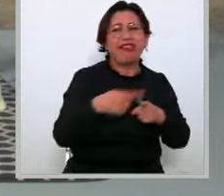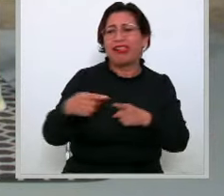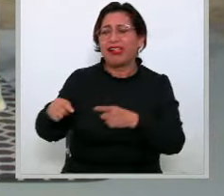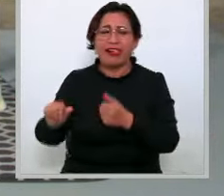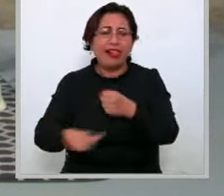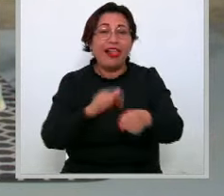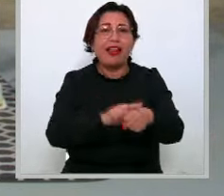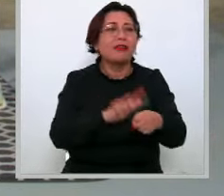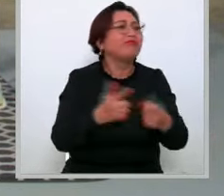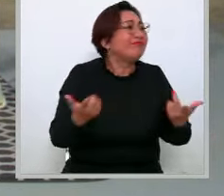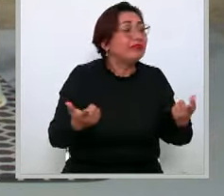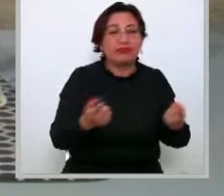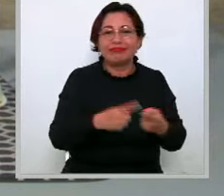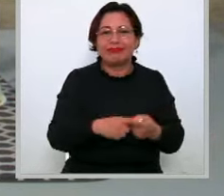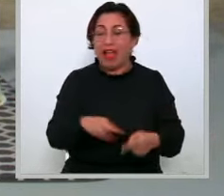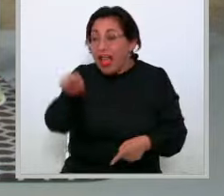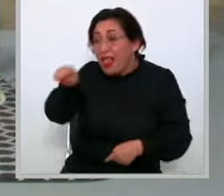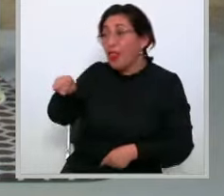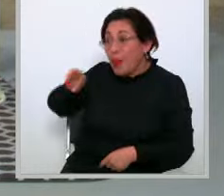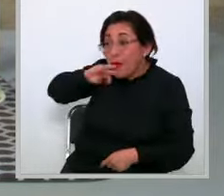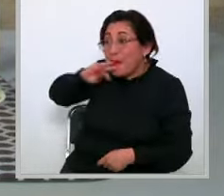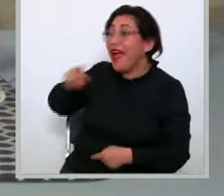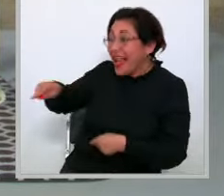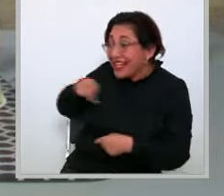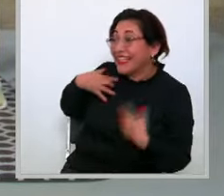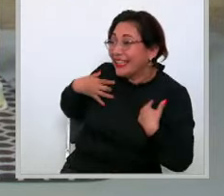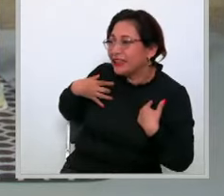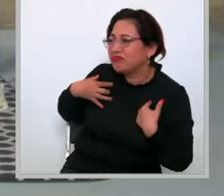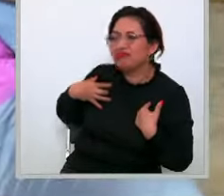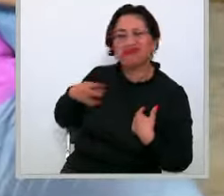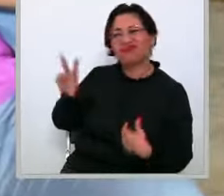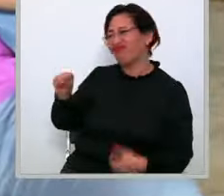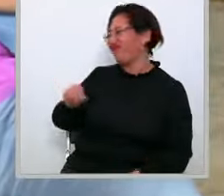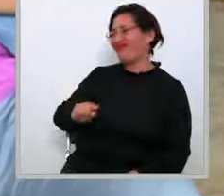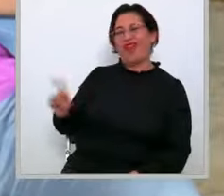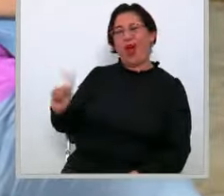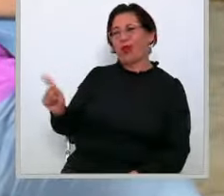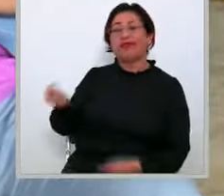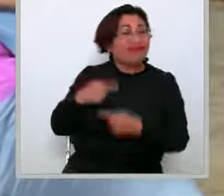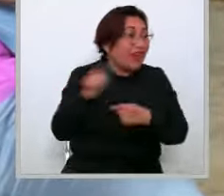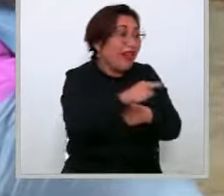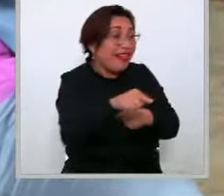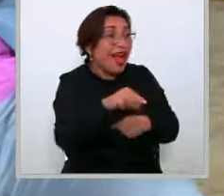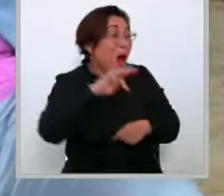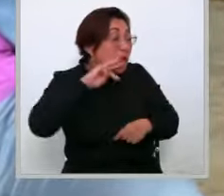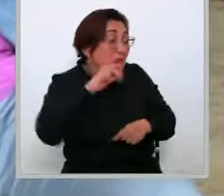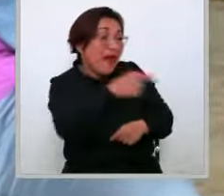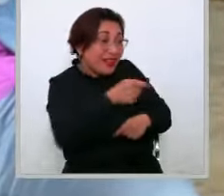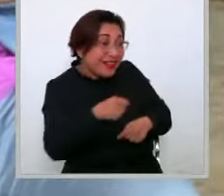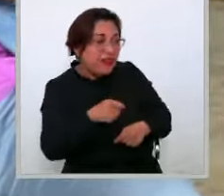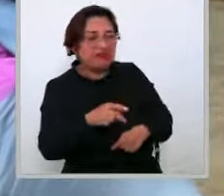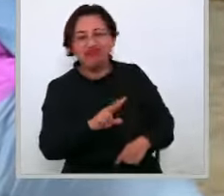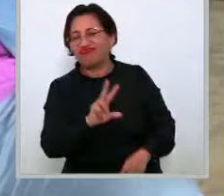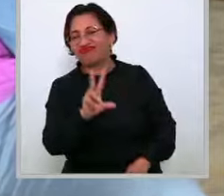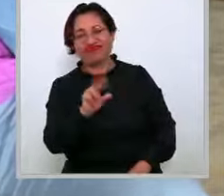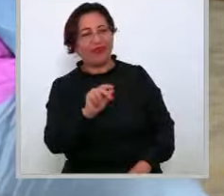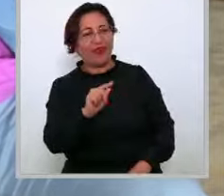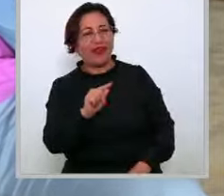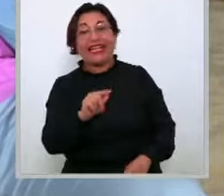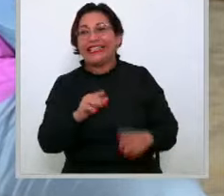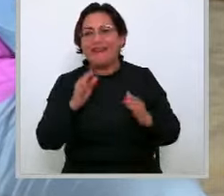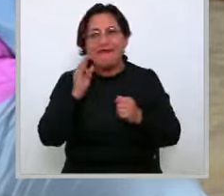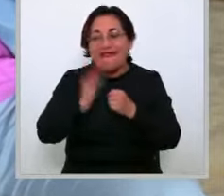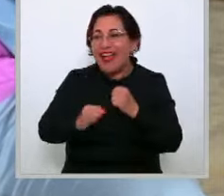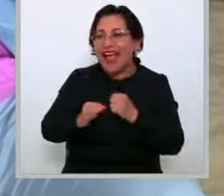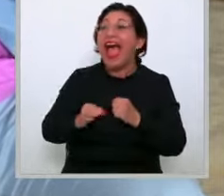y ellos les van diciendo que no son su mamá. Al final encuentra a su mamá. Y de este lado, por ejemplo, podemos ver que cada una de las hojas o de